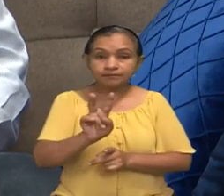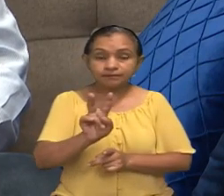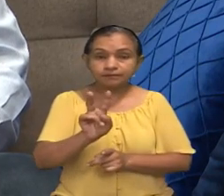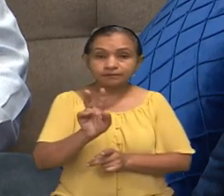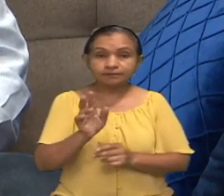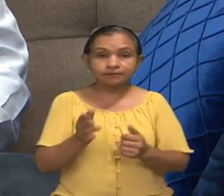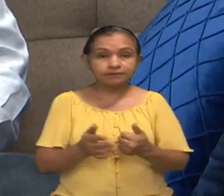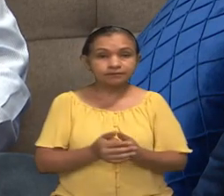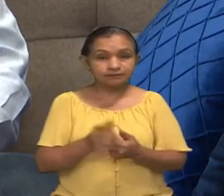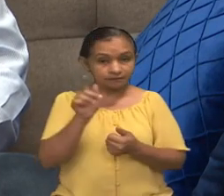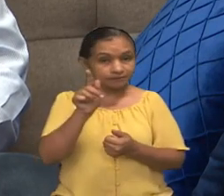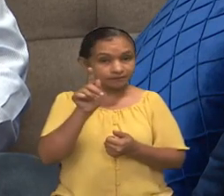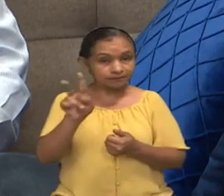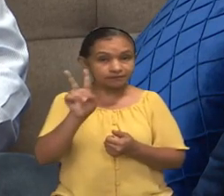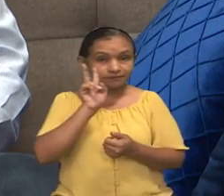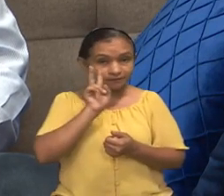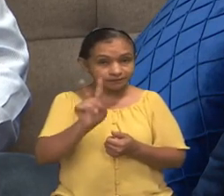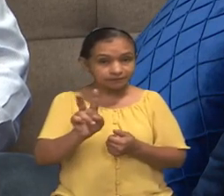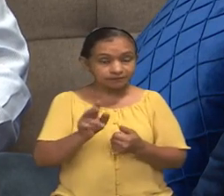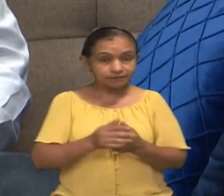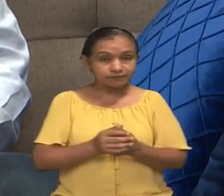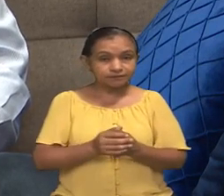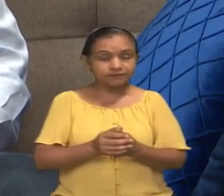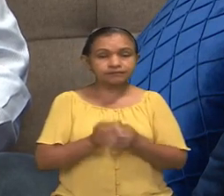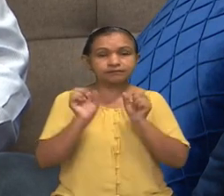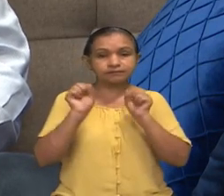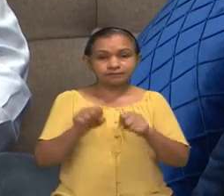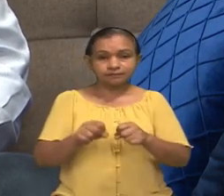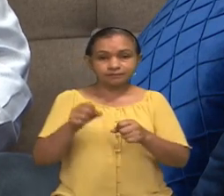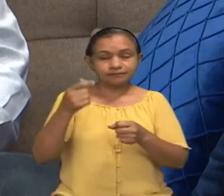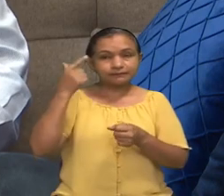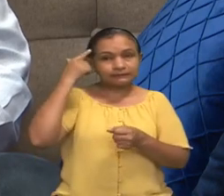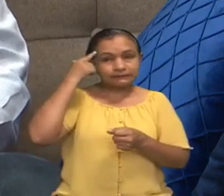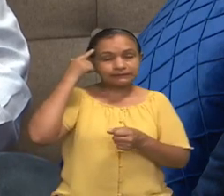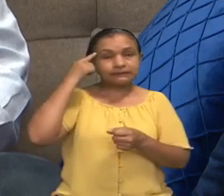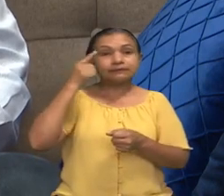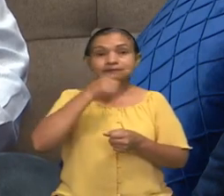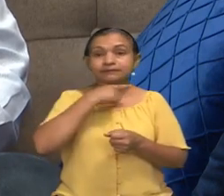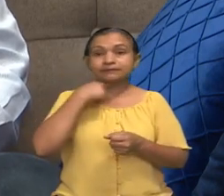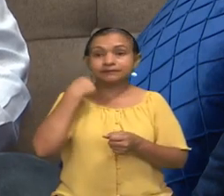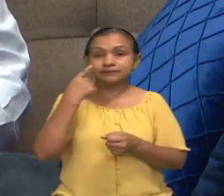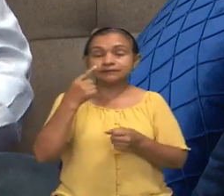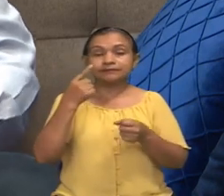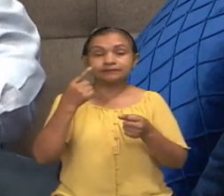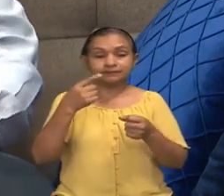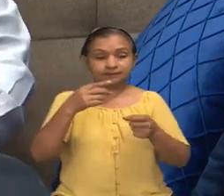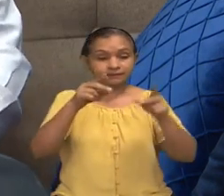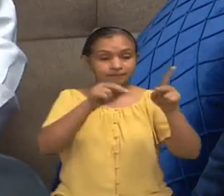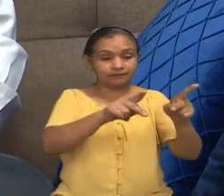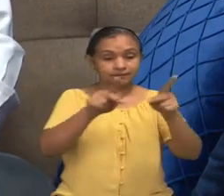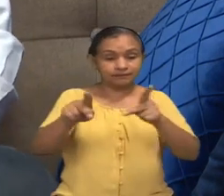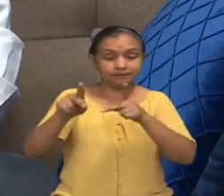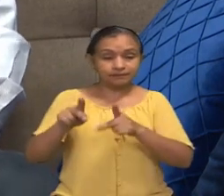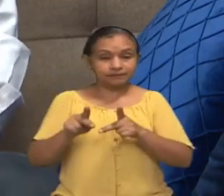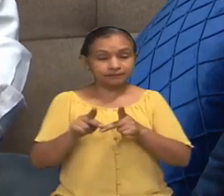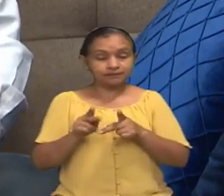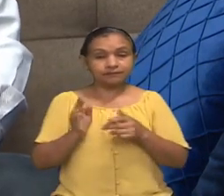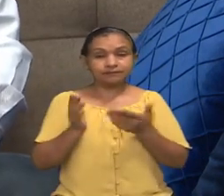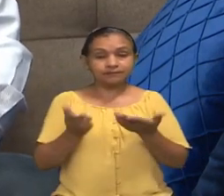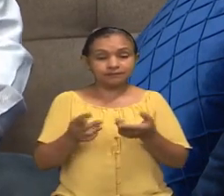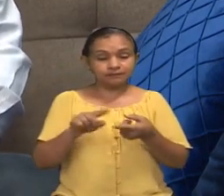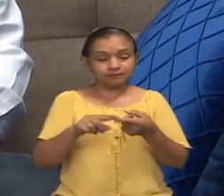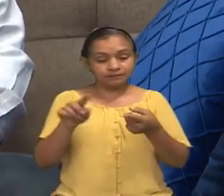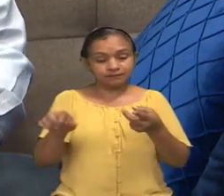sintonizándonos, habrá calado en la mente. Hablamos de protagonistas, no de beneficiarios, y